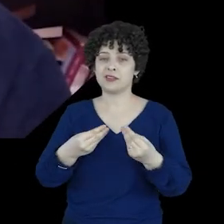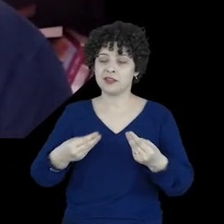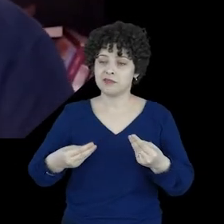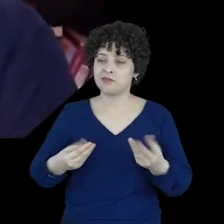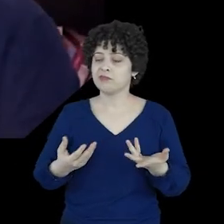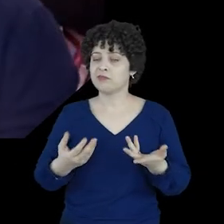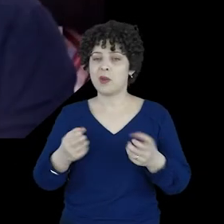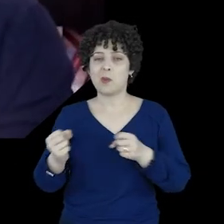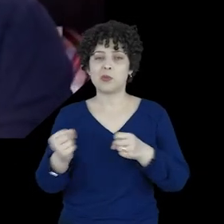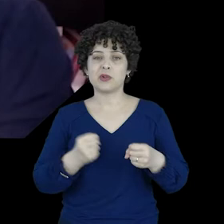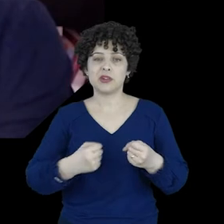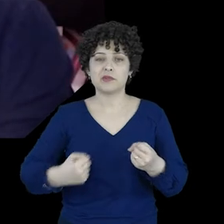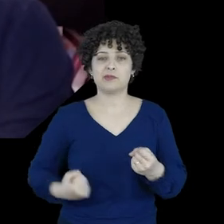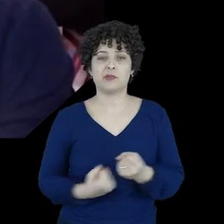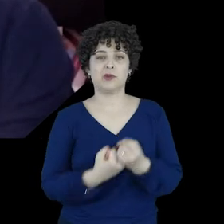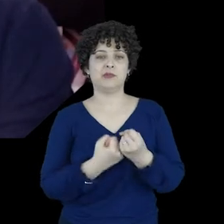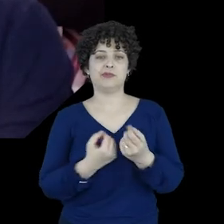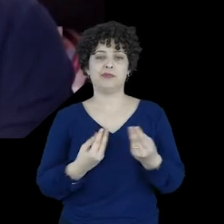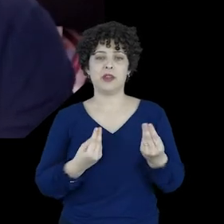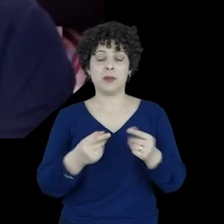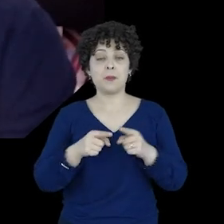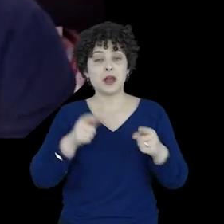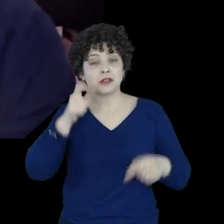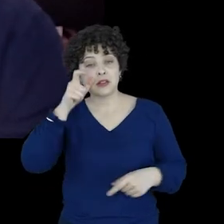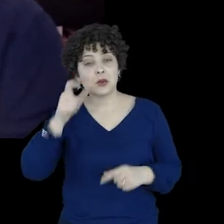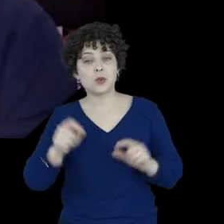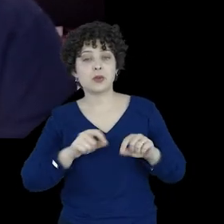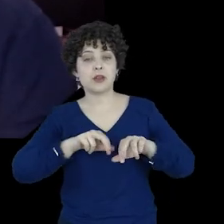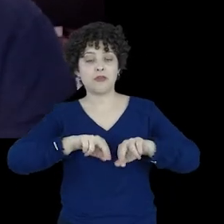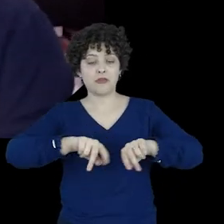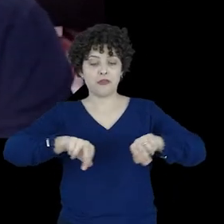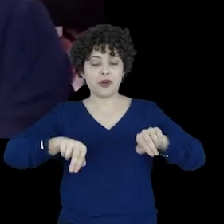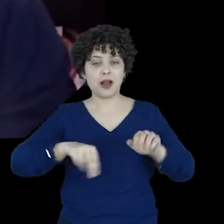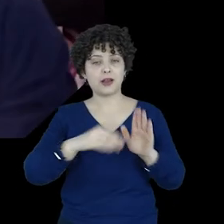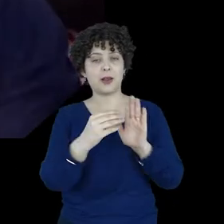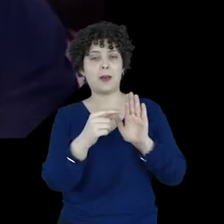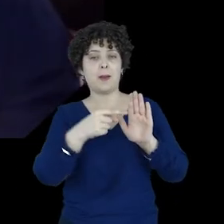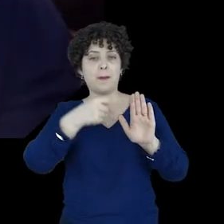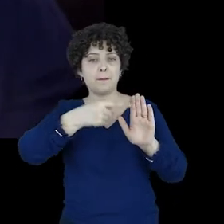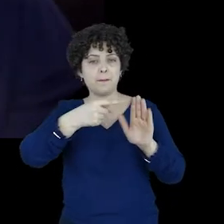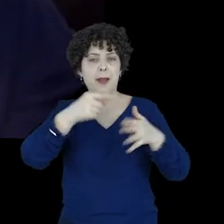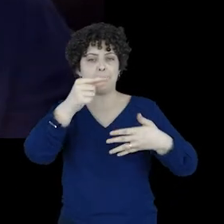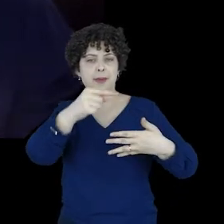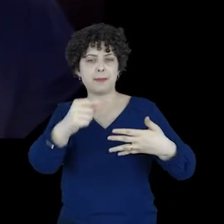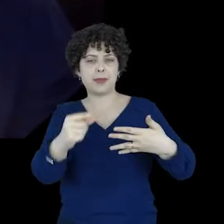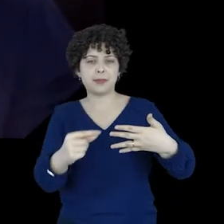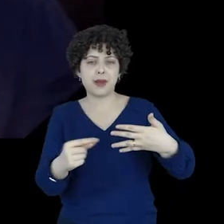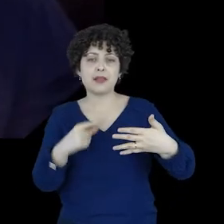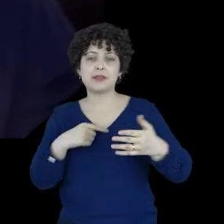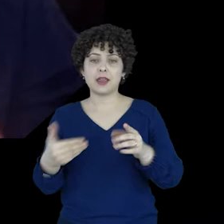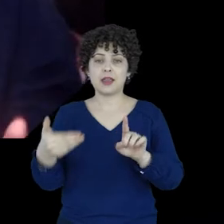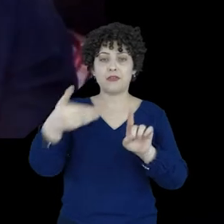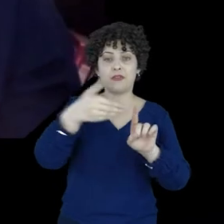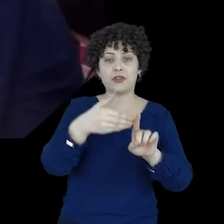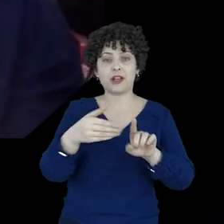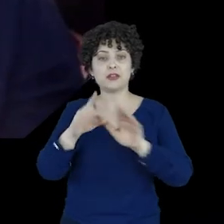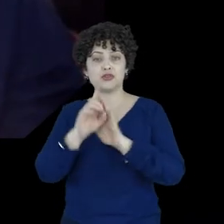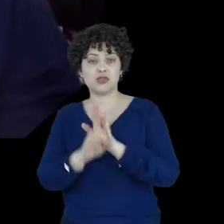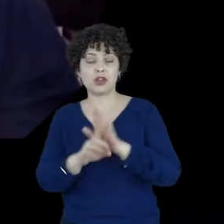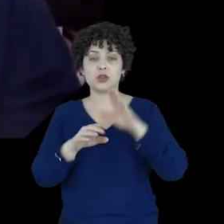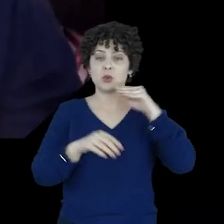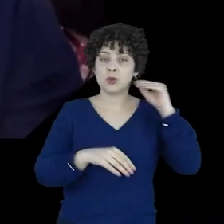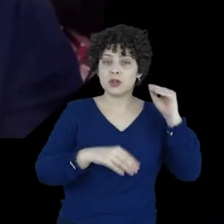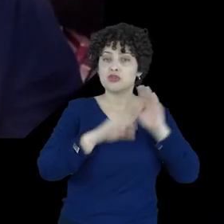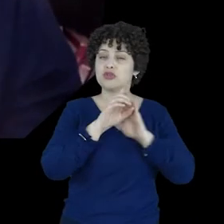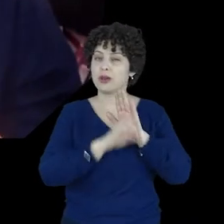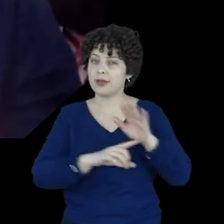poder vinculante, pero lo que sí me parece interesante es que en varios de sus apartados incluye referencias a los derechos de niñas,